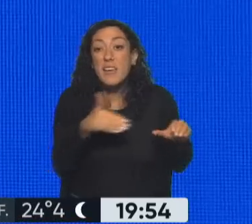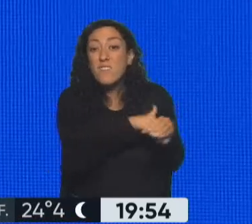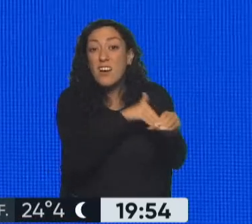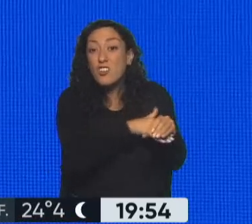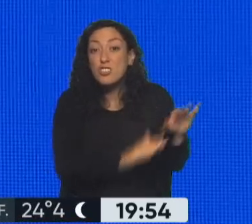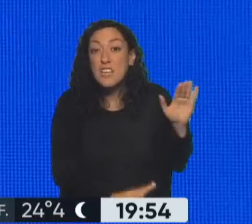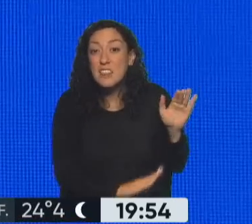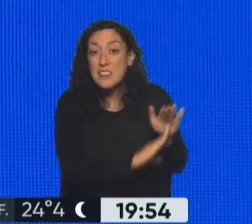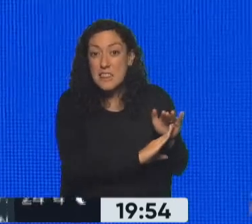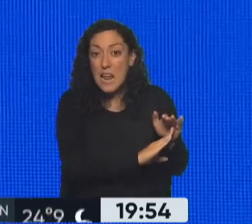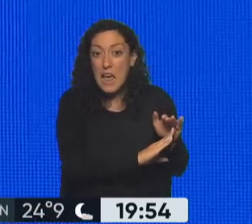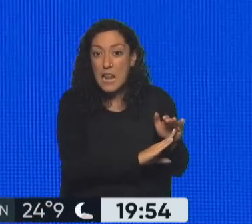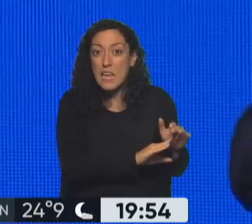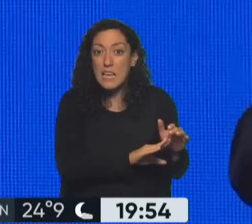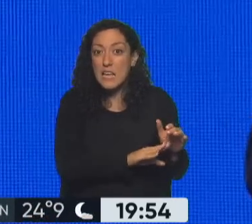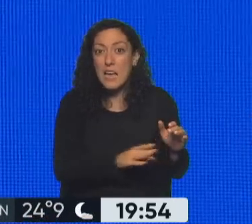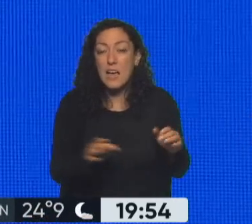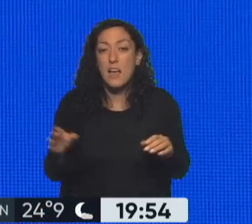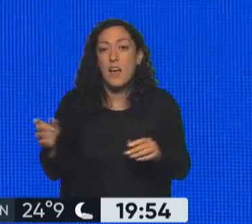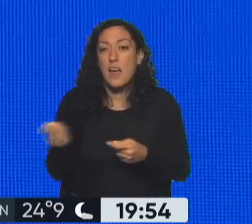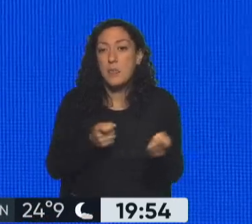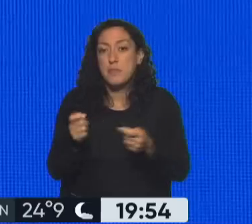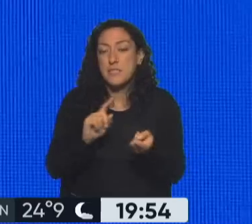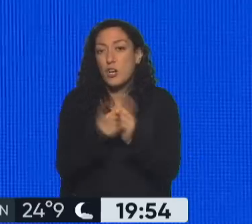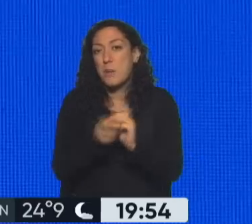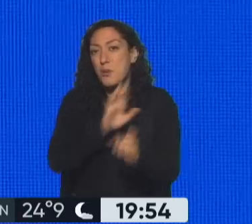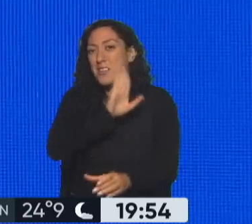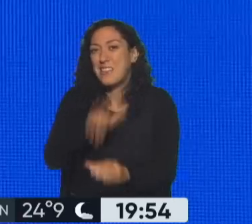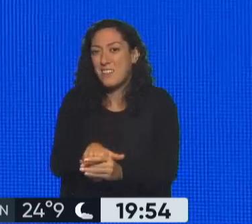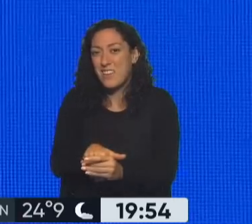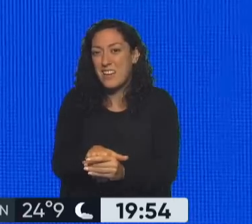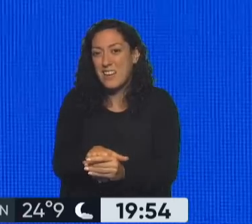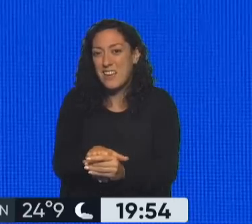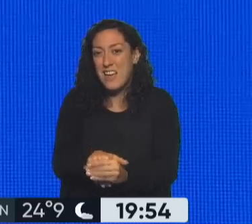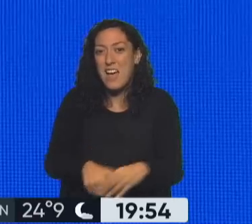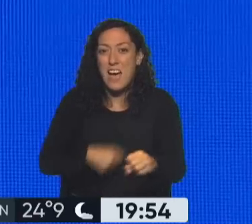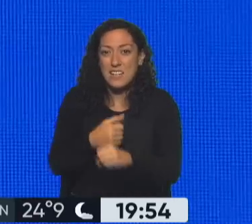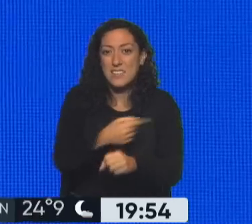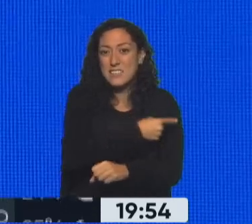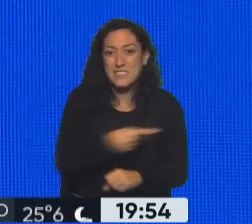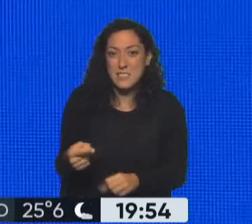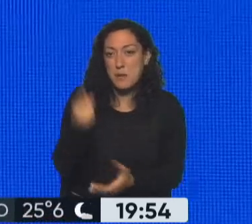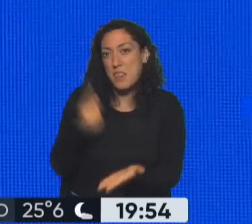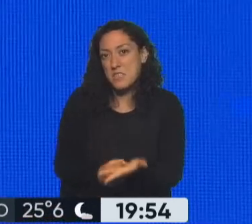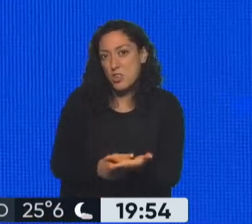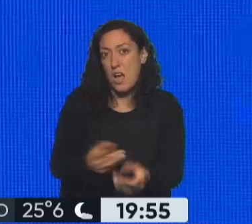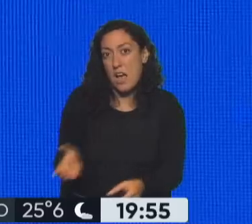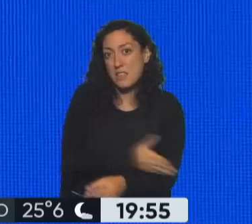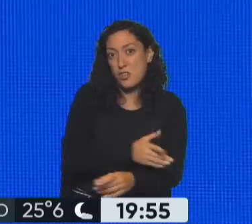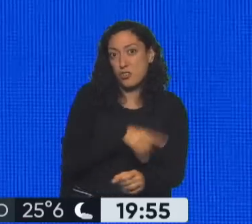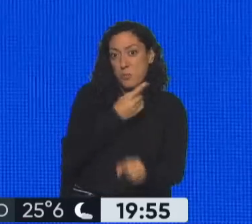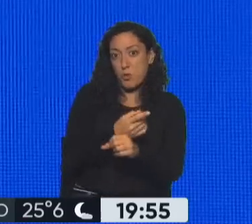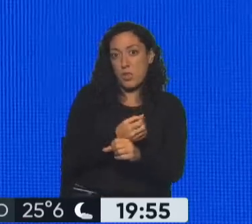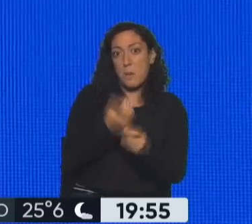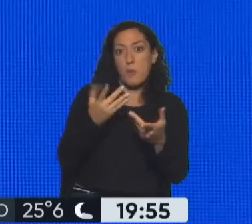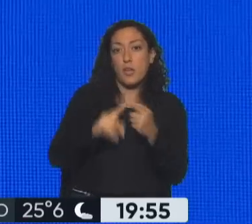Central, interviene en la administración del tipo de cambio. Esto no se podía hacer hasta esta semana cuando se tomó la decisión de hacerlo porque